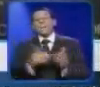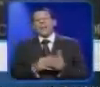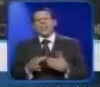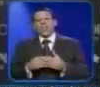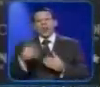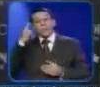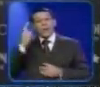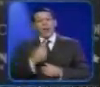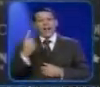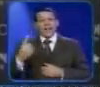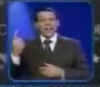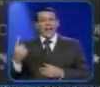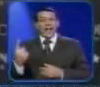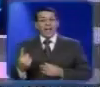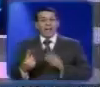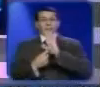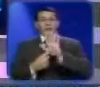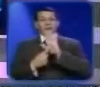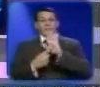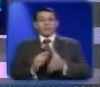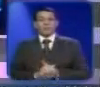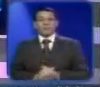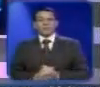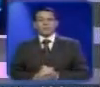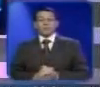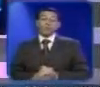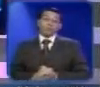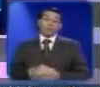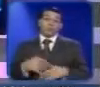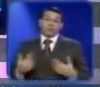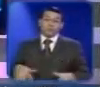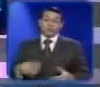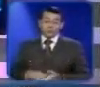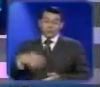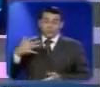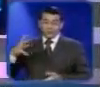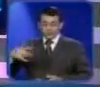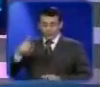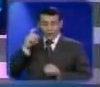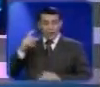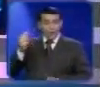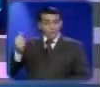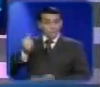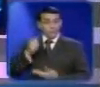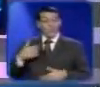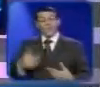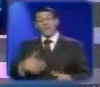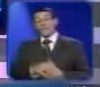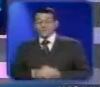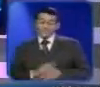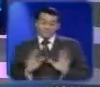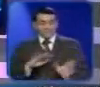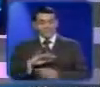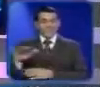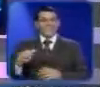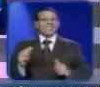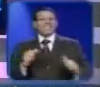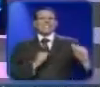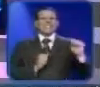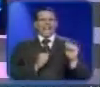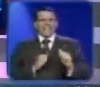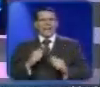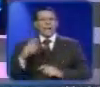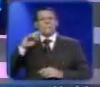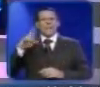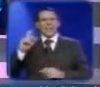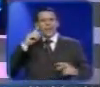$260,000 por cada aparición. Humildemente, como siempre les digo, cambiamos de tema completamente porque la salsa y el merengue se